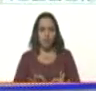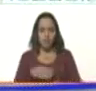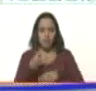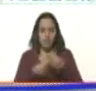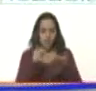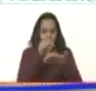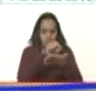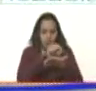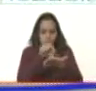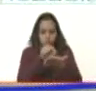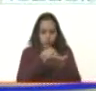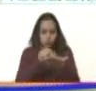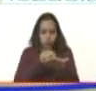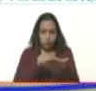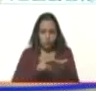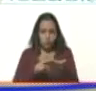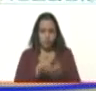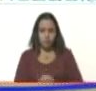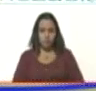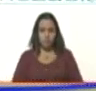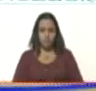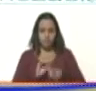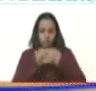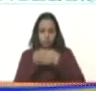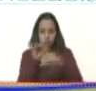llama. La cartografía.